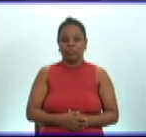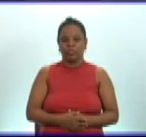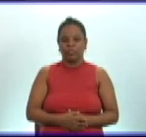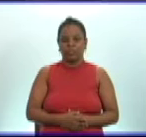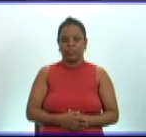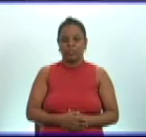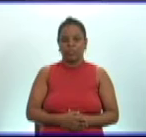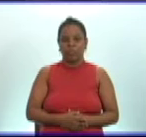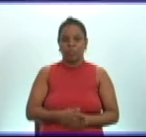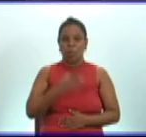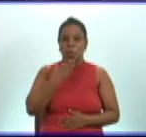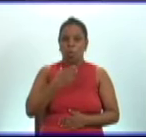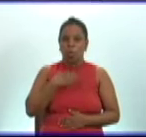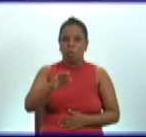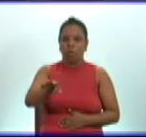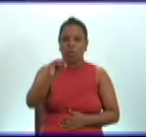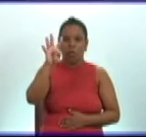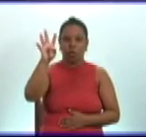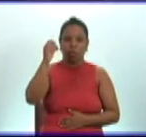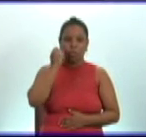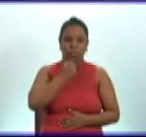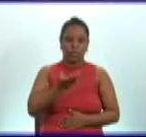¿Cómo escogemos 4 más?